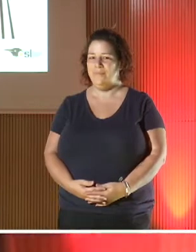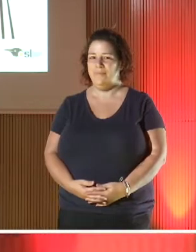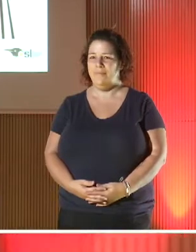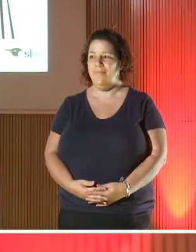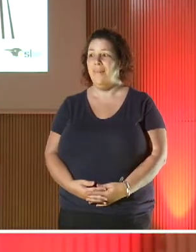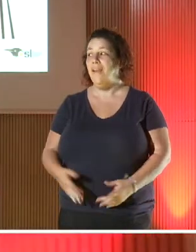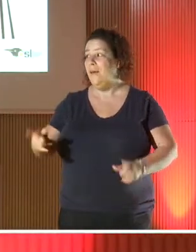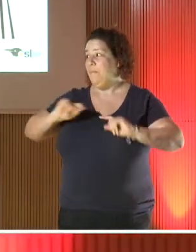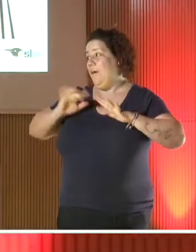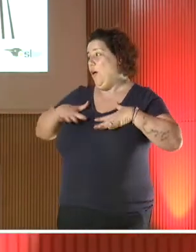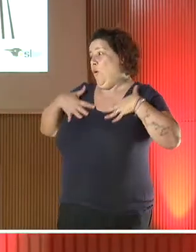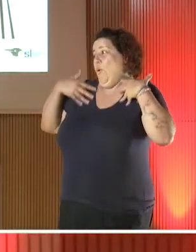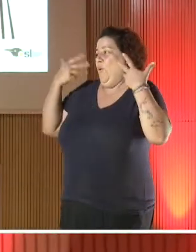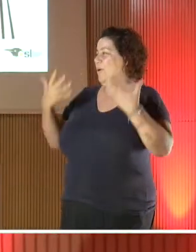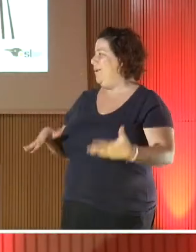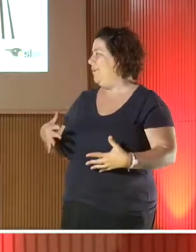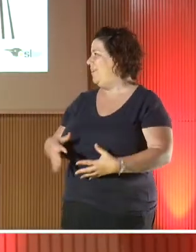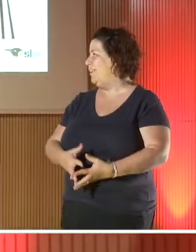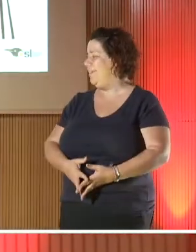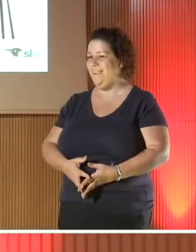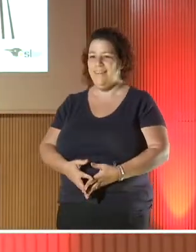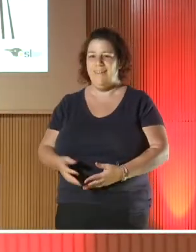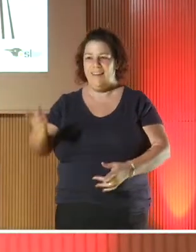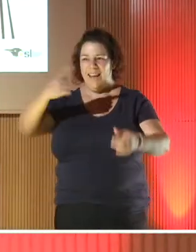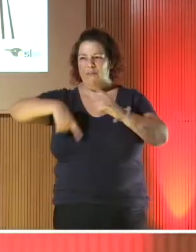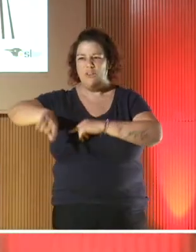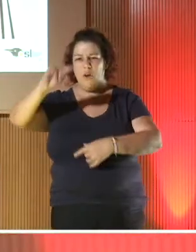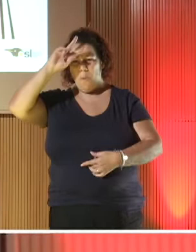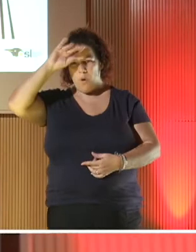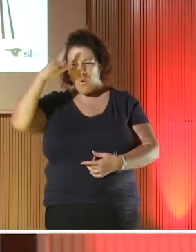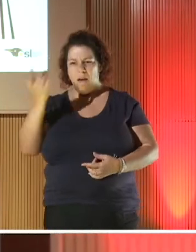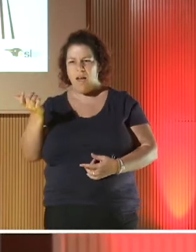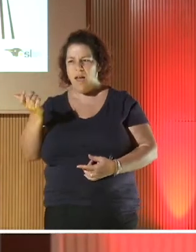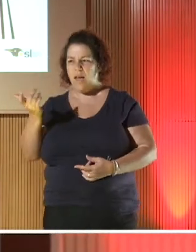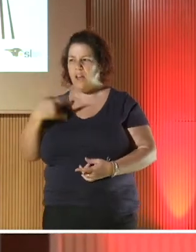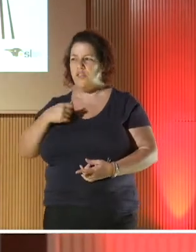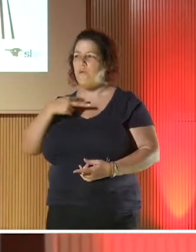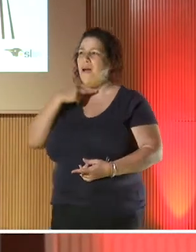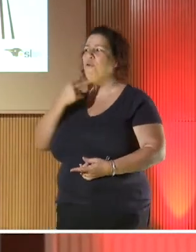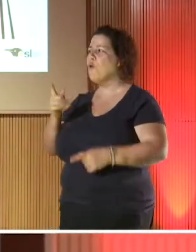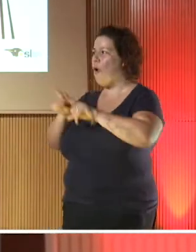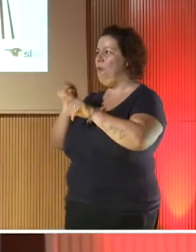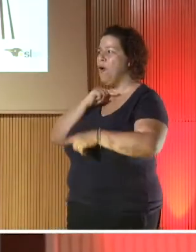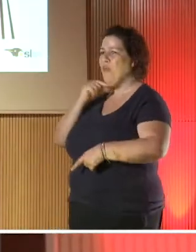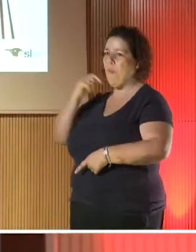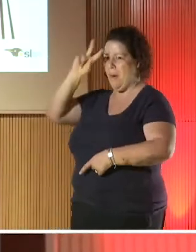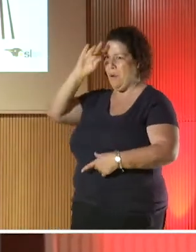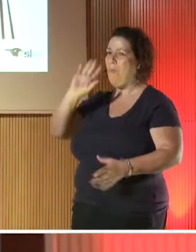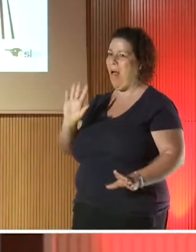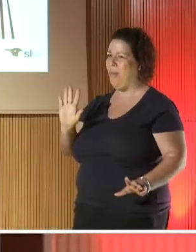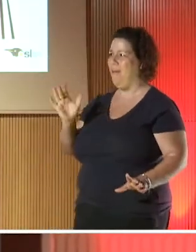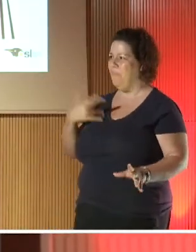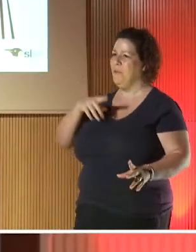Me he emocionado y todo. ¿A vosotros os preocupa que tenga tan buena voz de cura? A mí mucho.